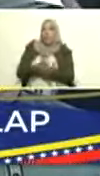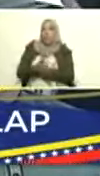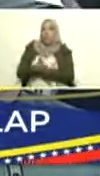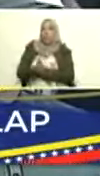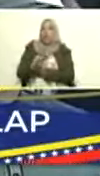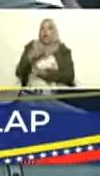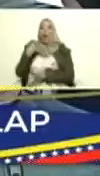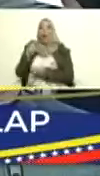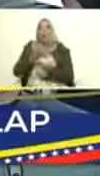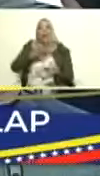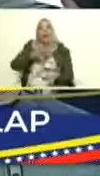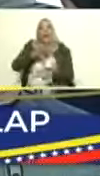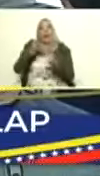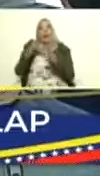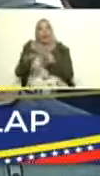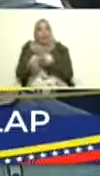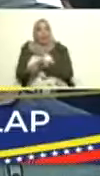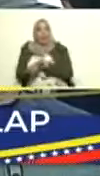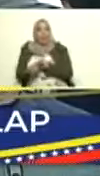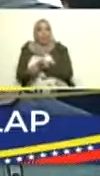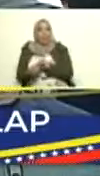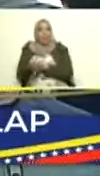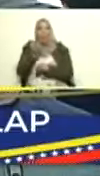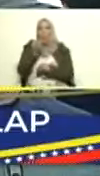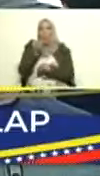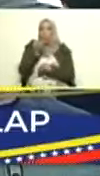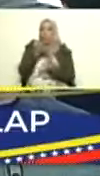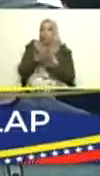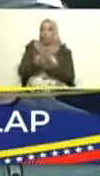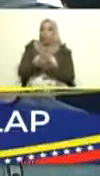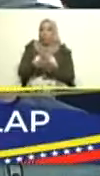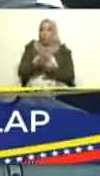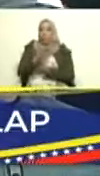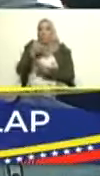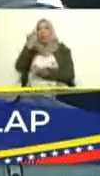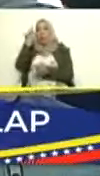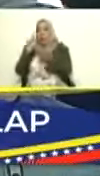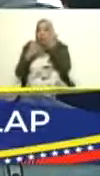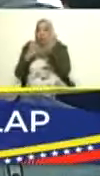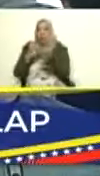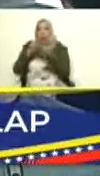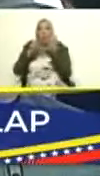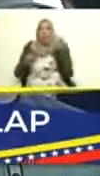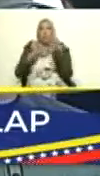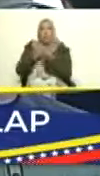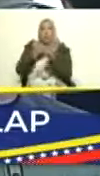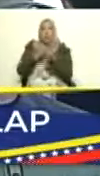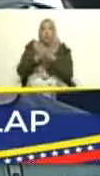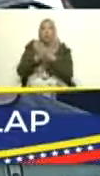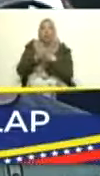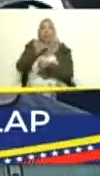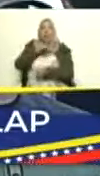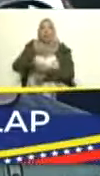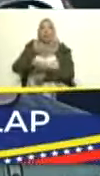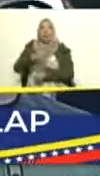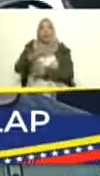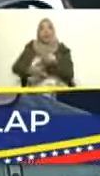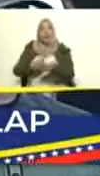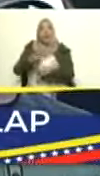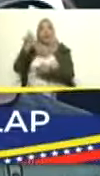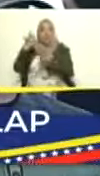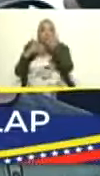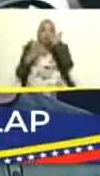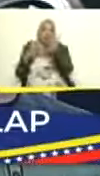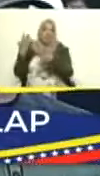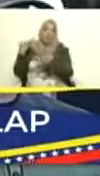CLA, hombres y mujeres comprometidos con el legado de Chávez. Aquí continuamos con usted, camarada Nicolás Maduro Moro. Lo